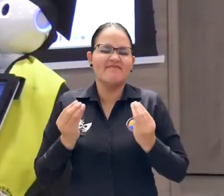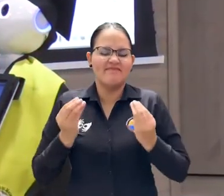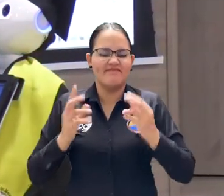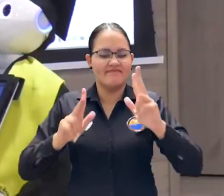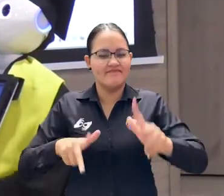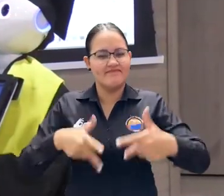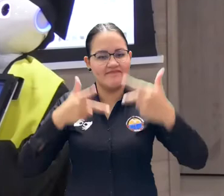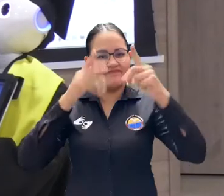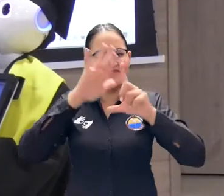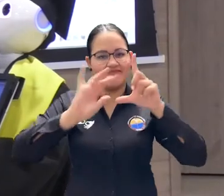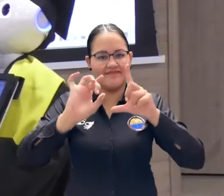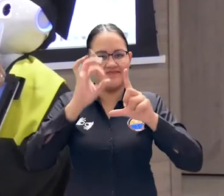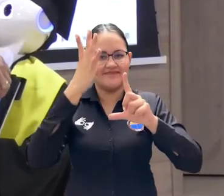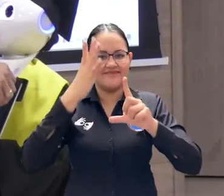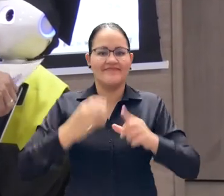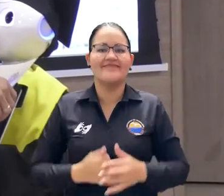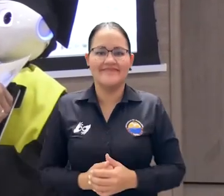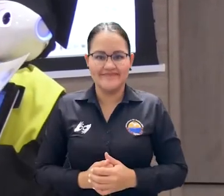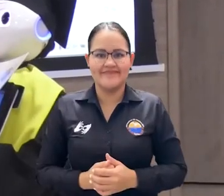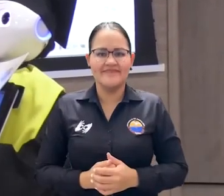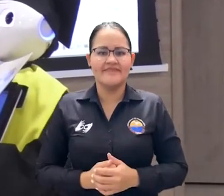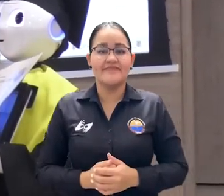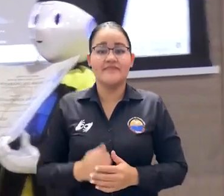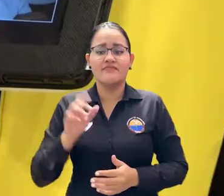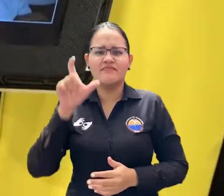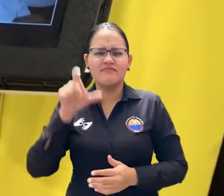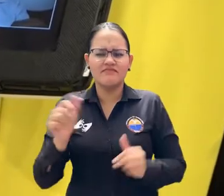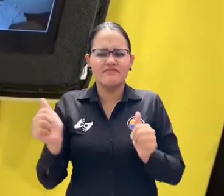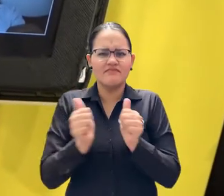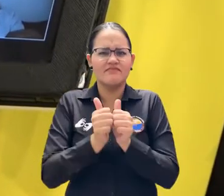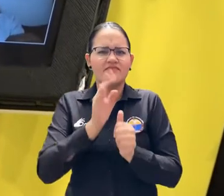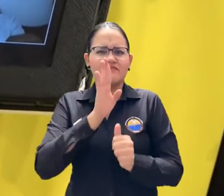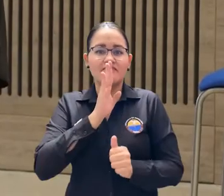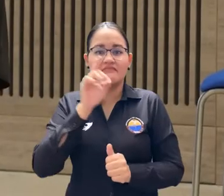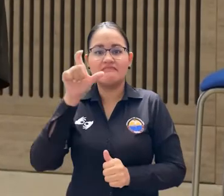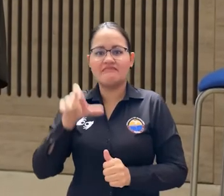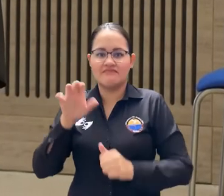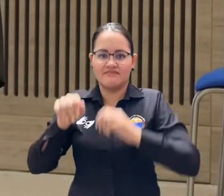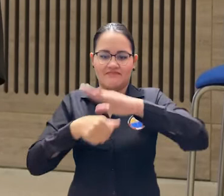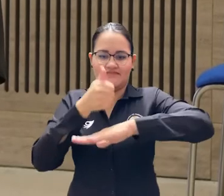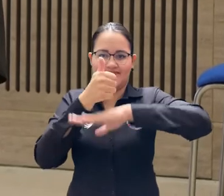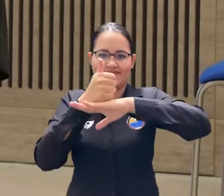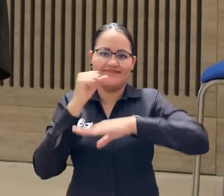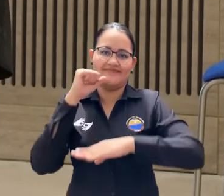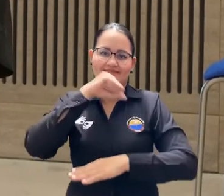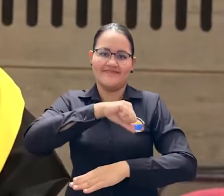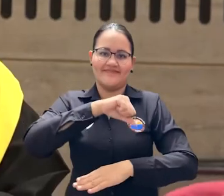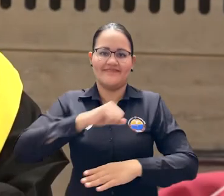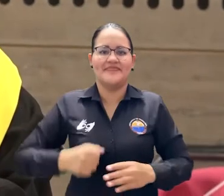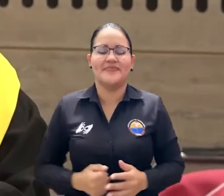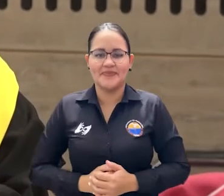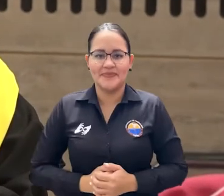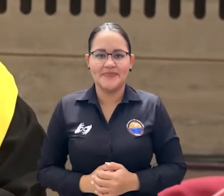Pablo Veras Salazar ha sido mi compañero en esta experiencia virtual. Tenemos a Liev, nuestro robot humanoide. La